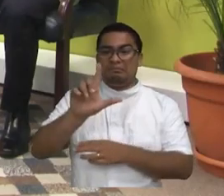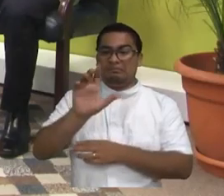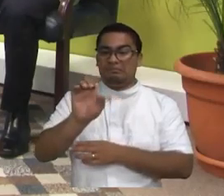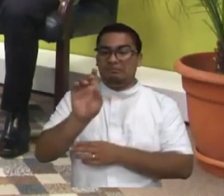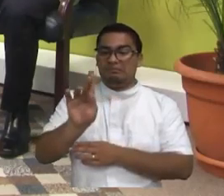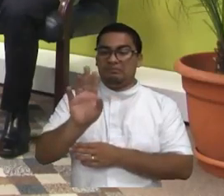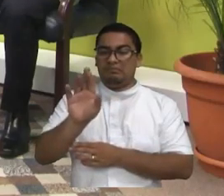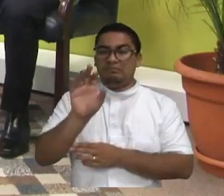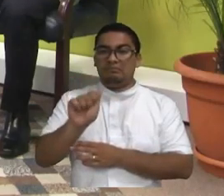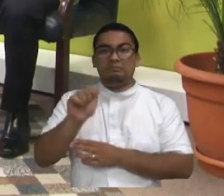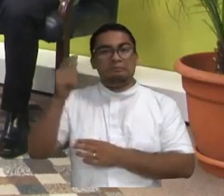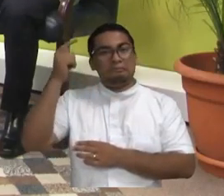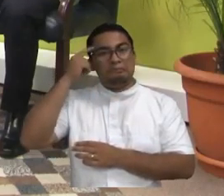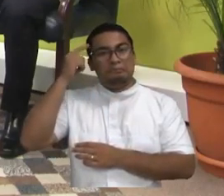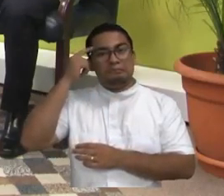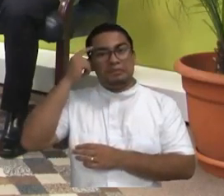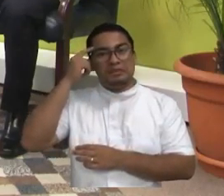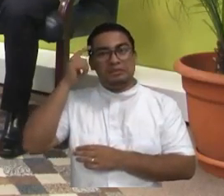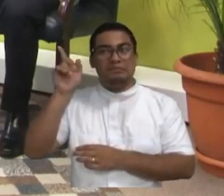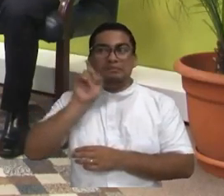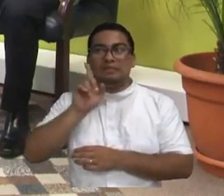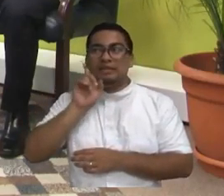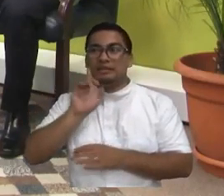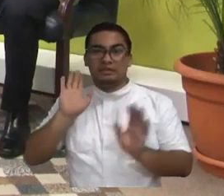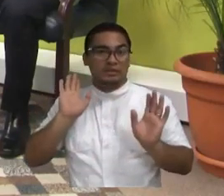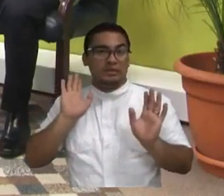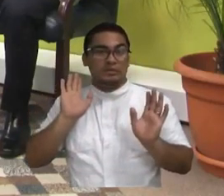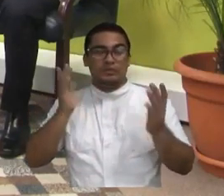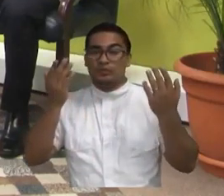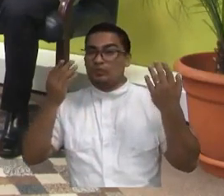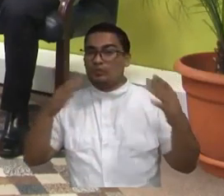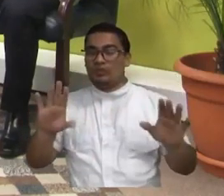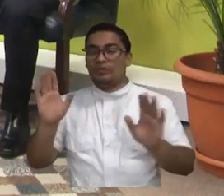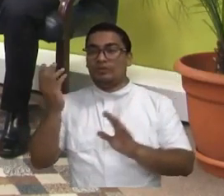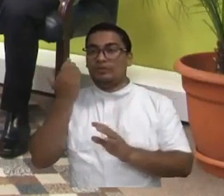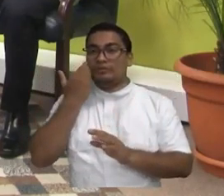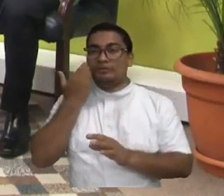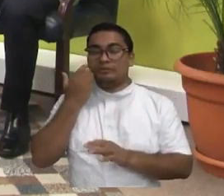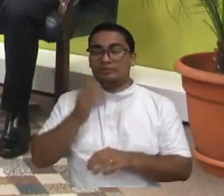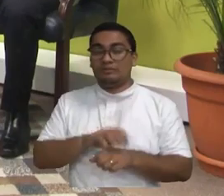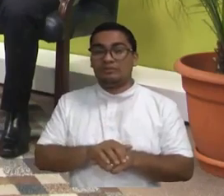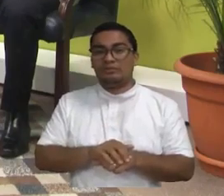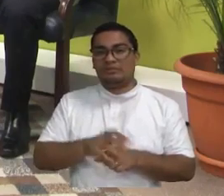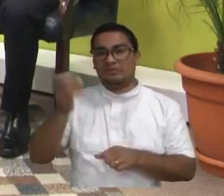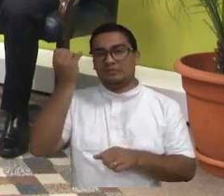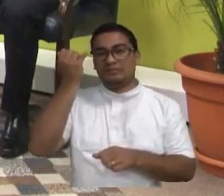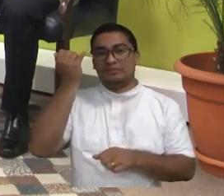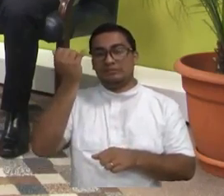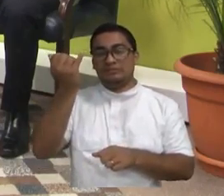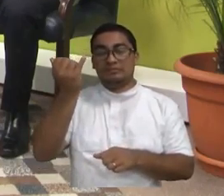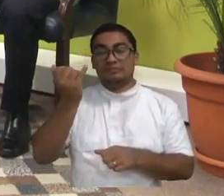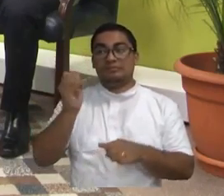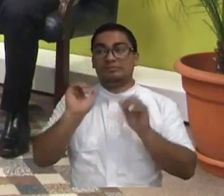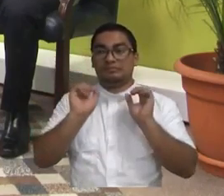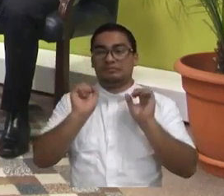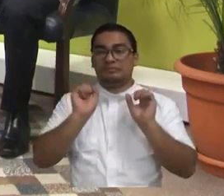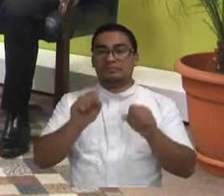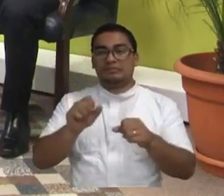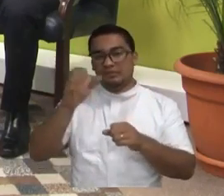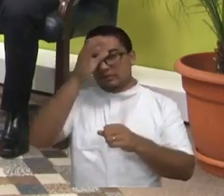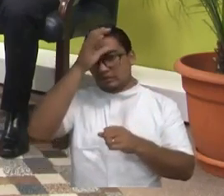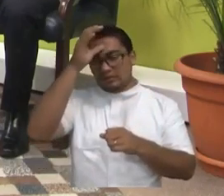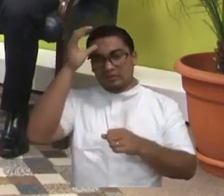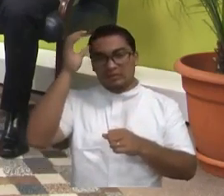ella puede padecer cualquier enfermedad que conozcamos. Lo que se nos ocurra a nosotros, cualquier enfermedad que nosotros creamos que